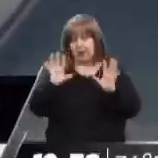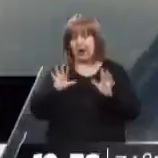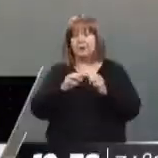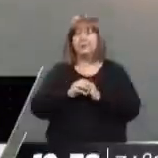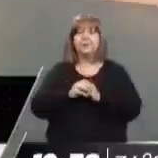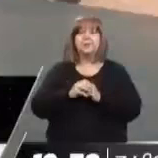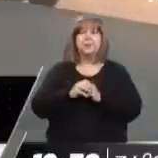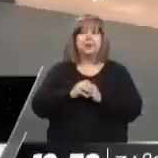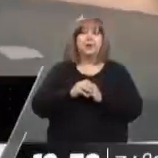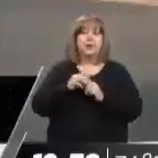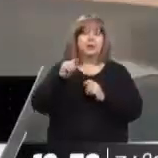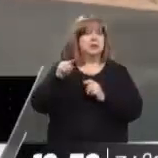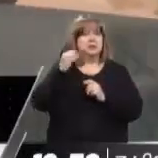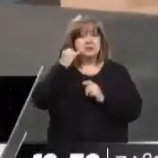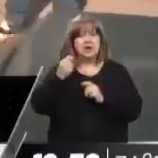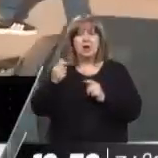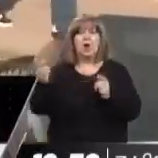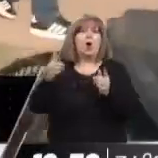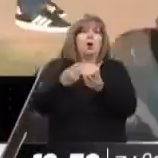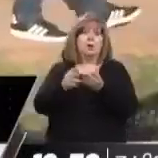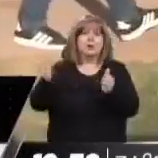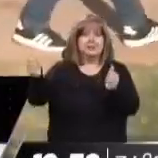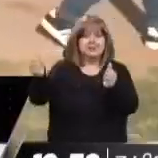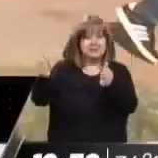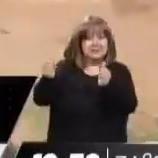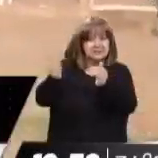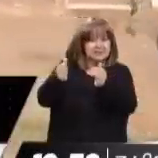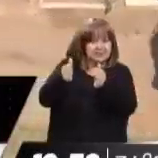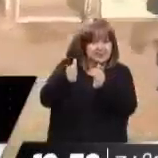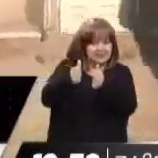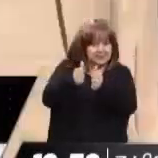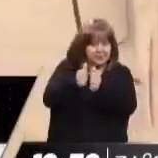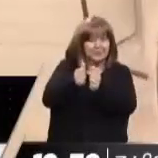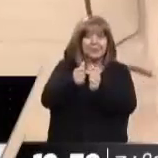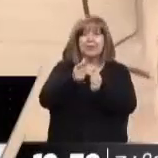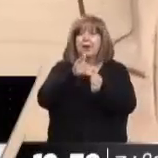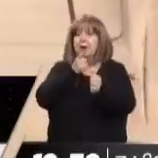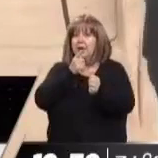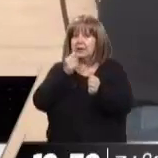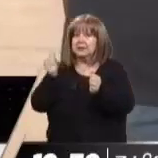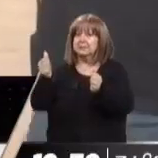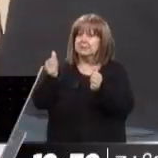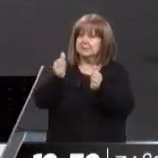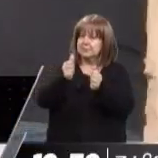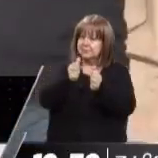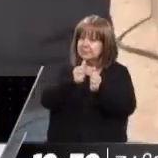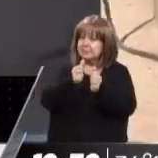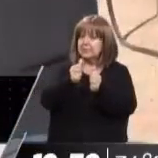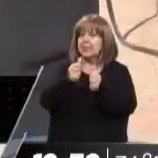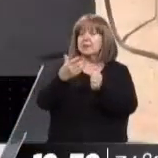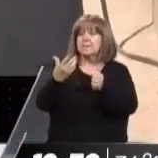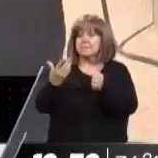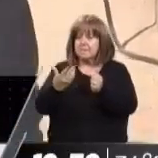denuncia. Habían vuelto a acercarse, de acuerdo a algunas fuentes que han dado a conocer que más allá de